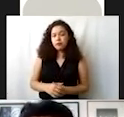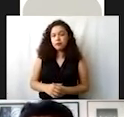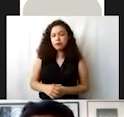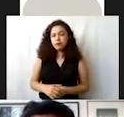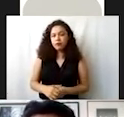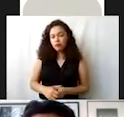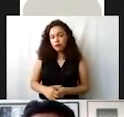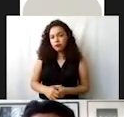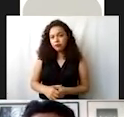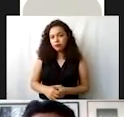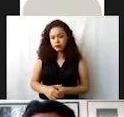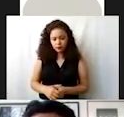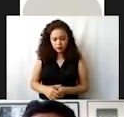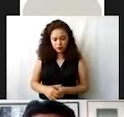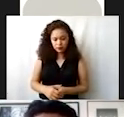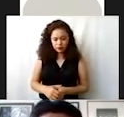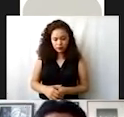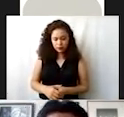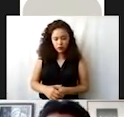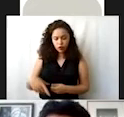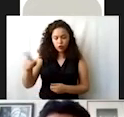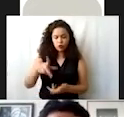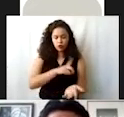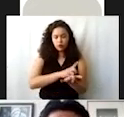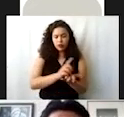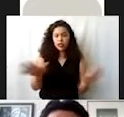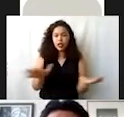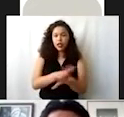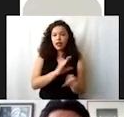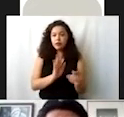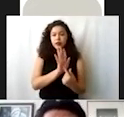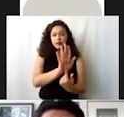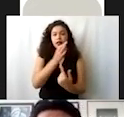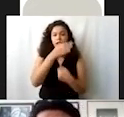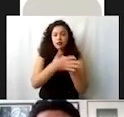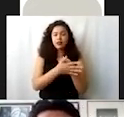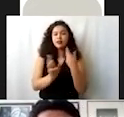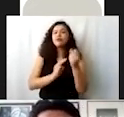si no presentas un cambio de domicilio, pues hay una multa, ¿no? Bueno.